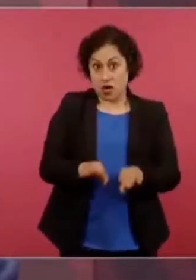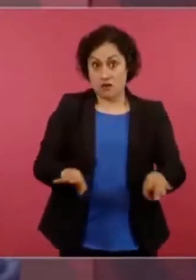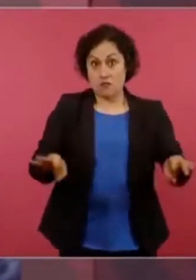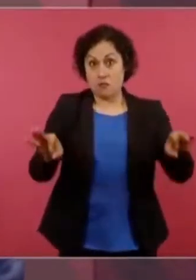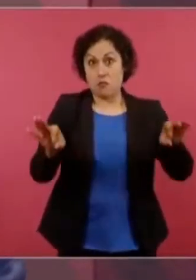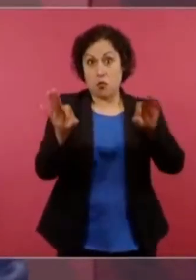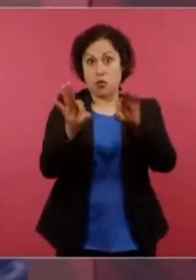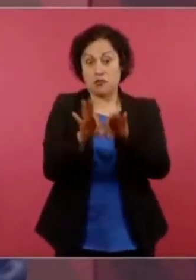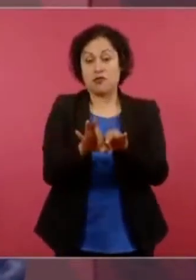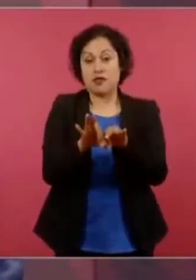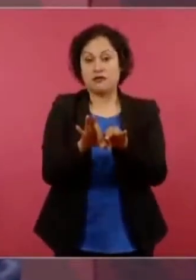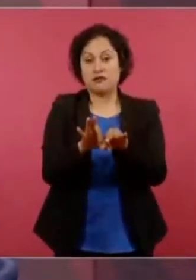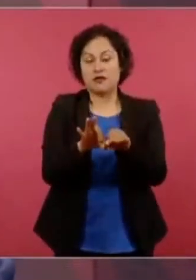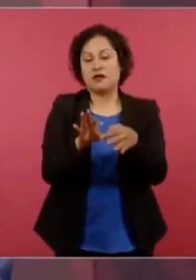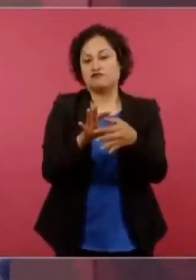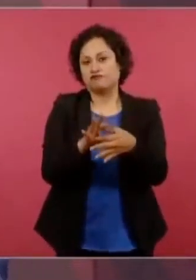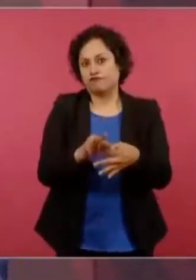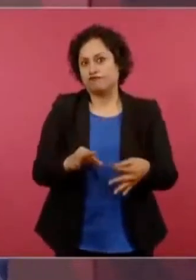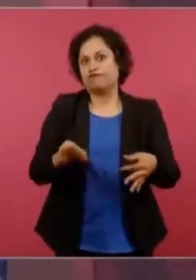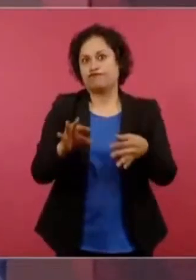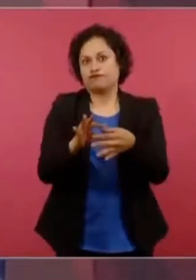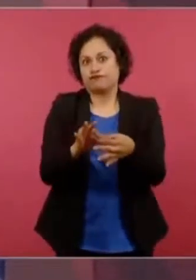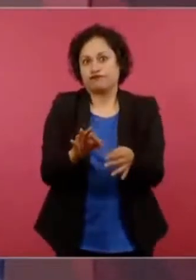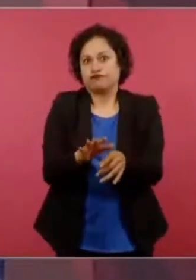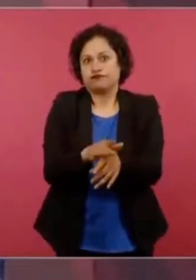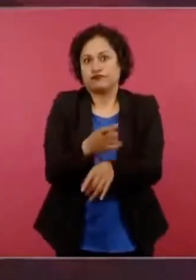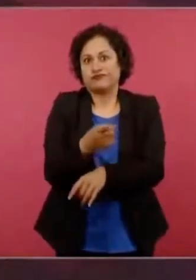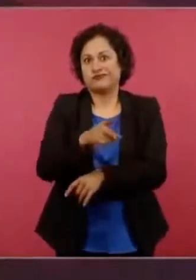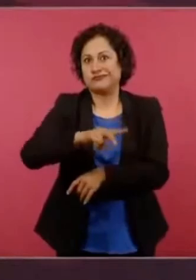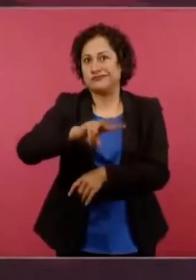es una pandemia.